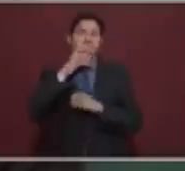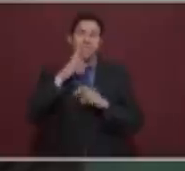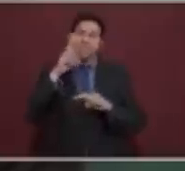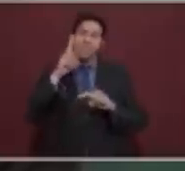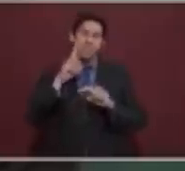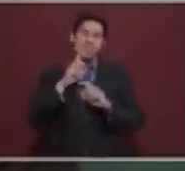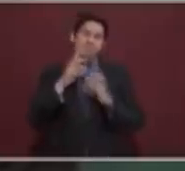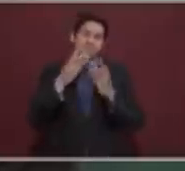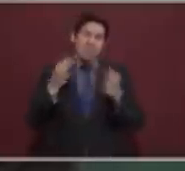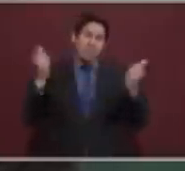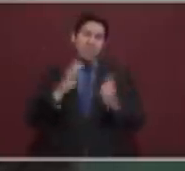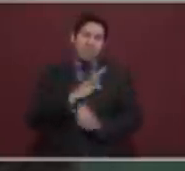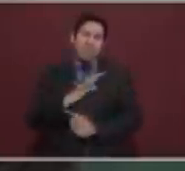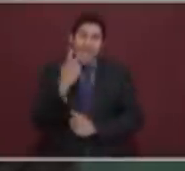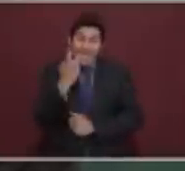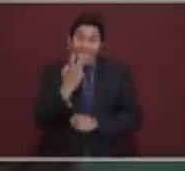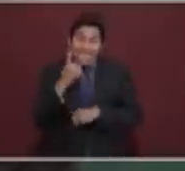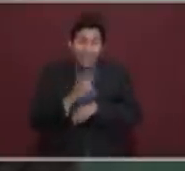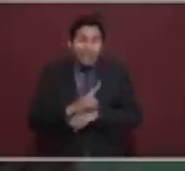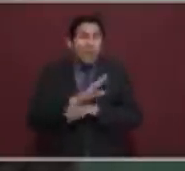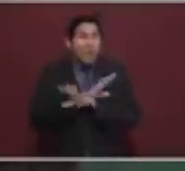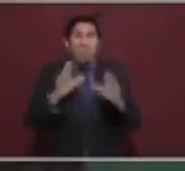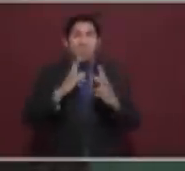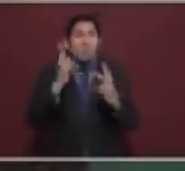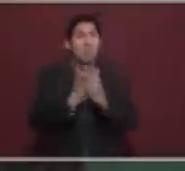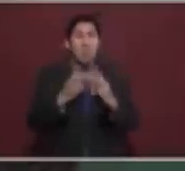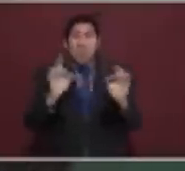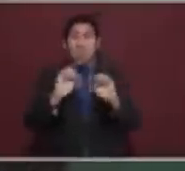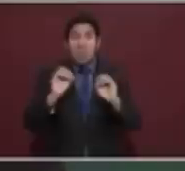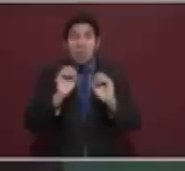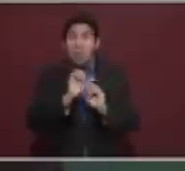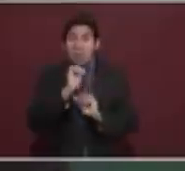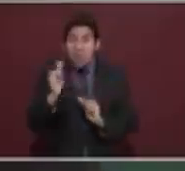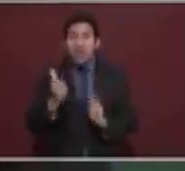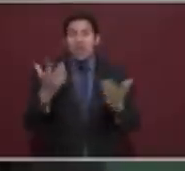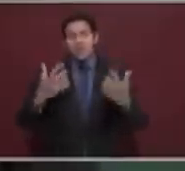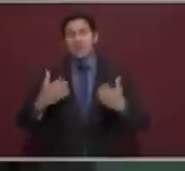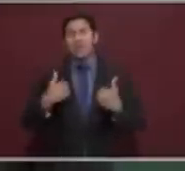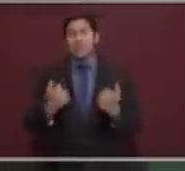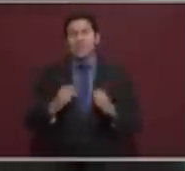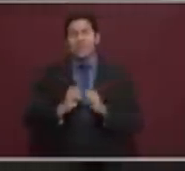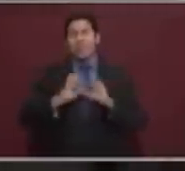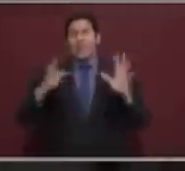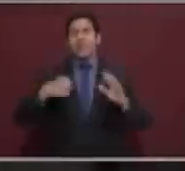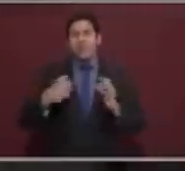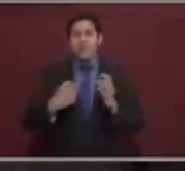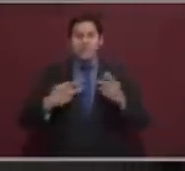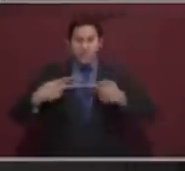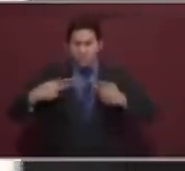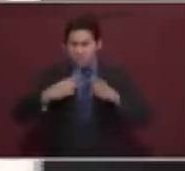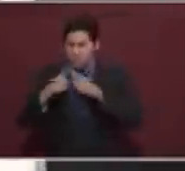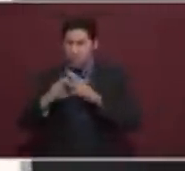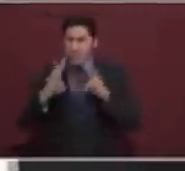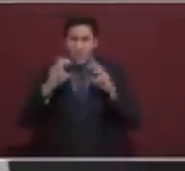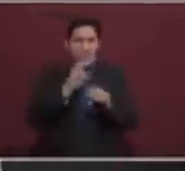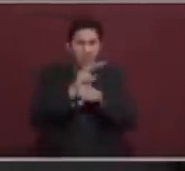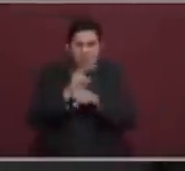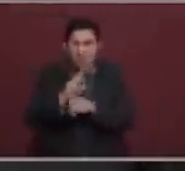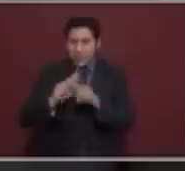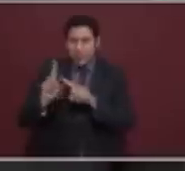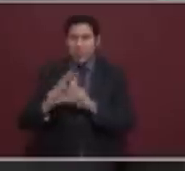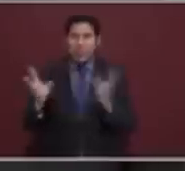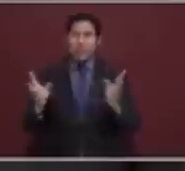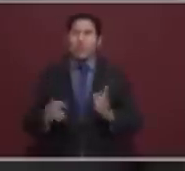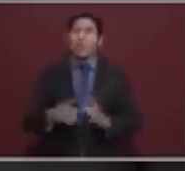que hemos avanzado lo suficiente en materia de combate a la inseguridad y las 150